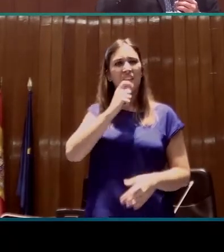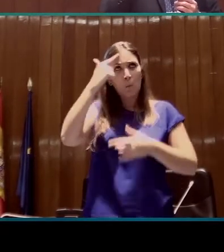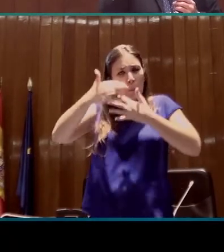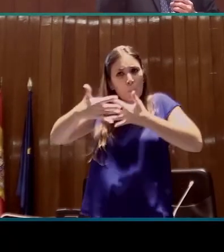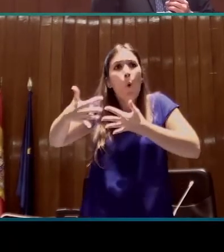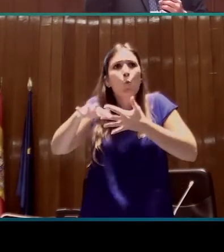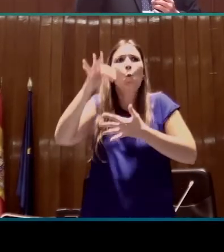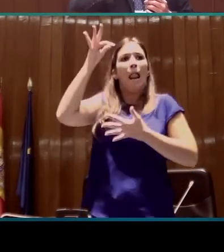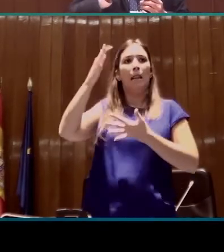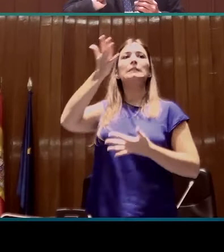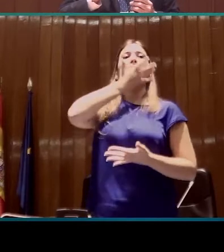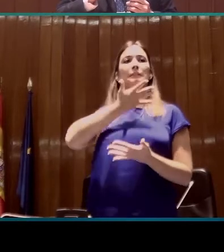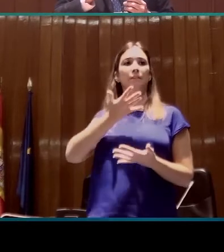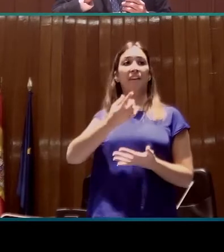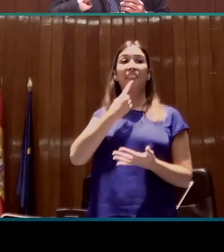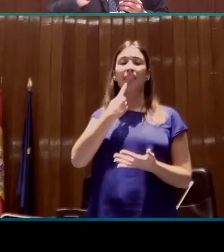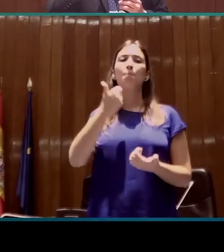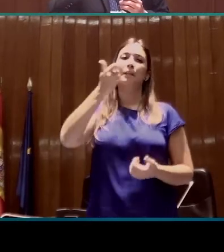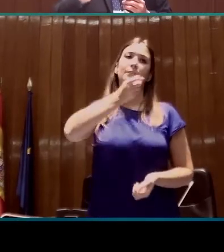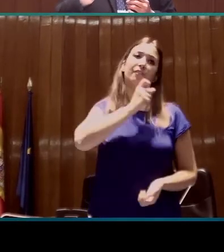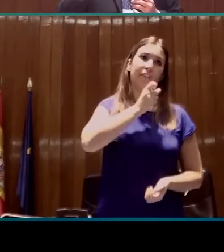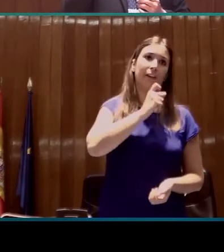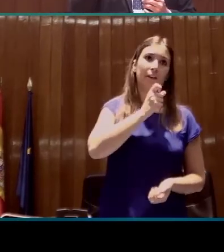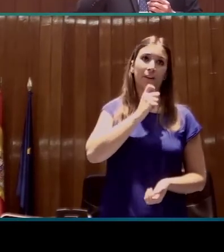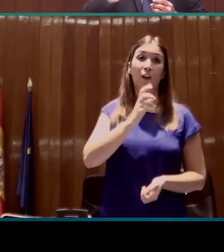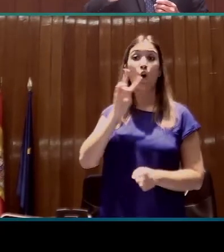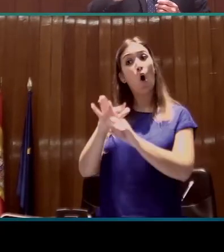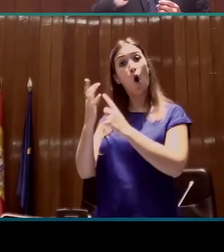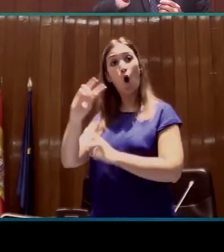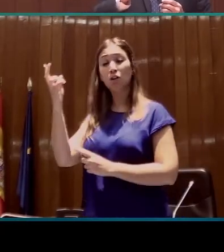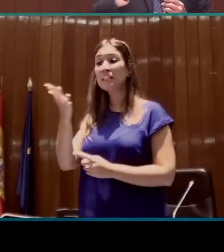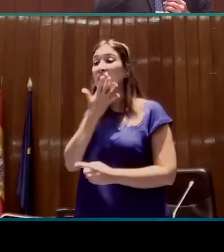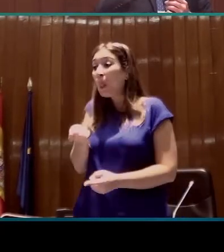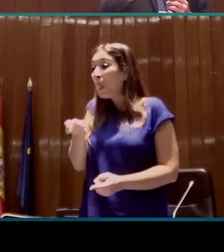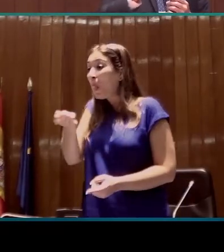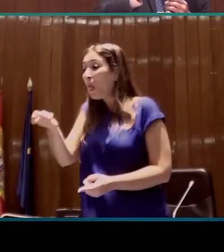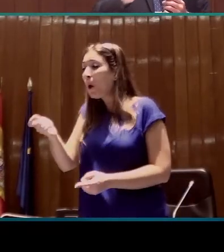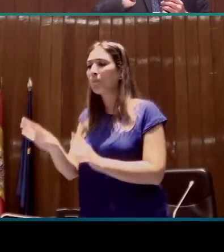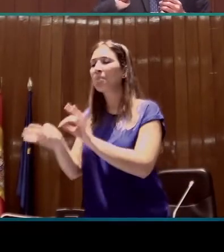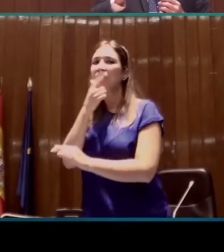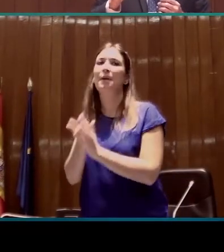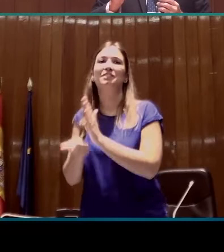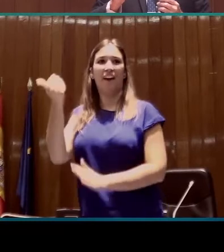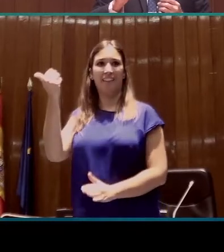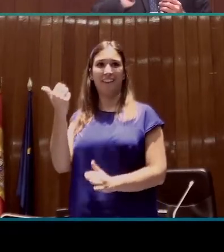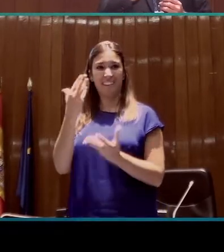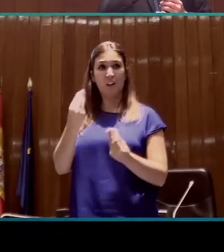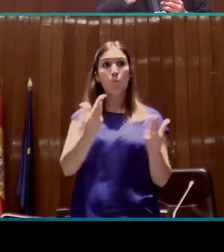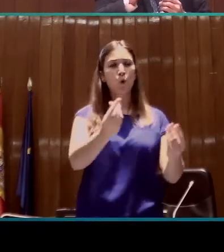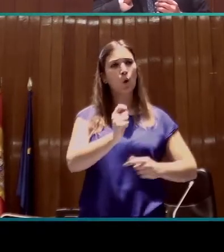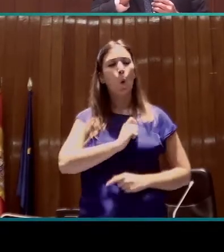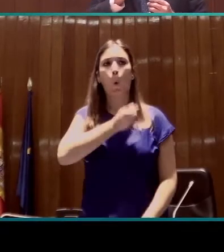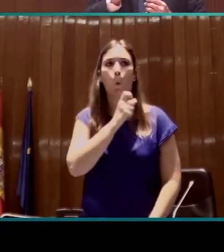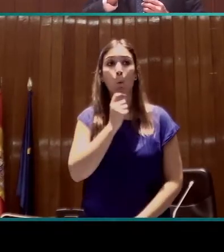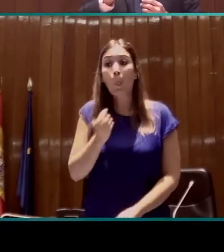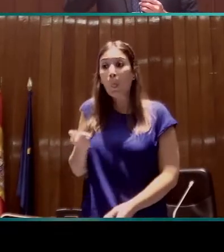principio la predicción es que debería ser más complicado que cuando seleccionamos un signo de un espacio donde hay pocos signos, porque nos